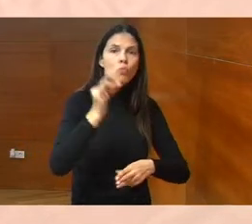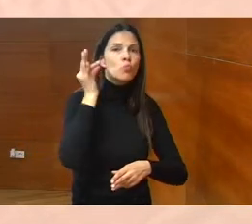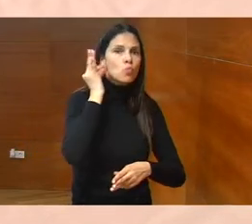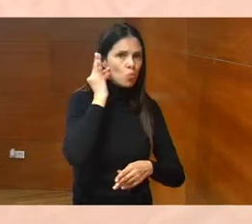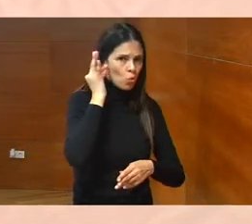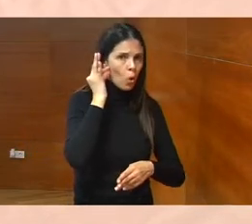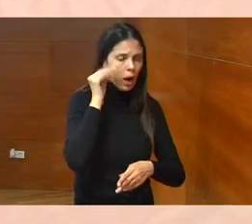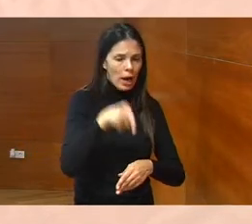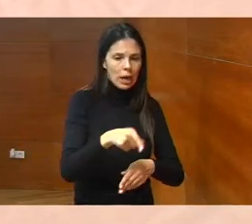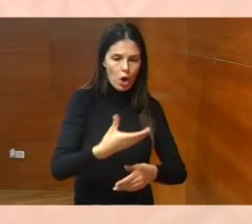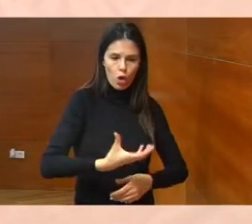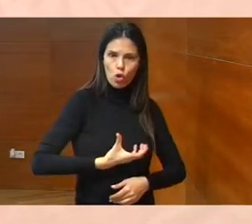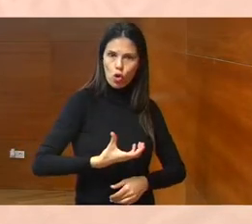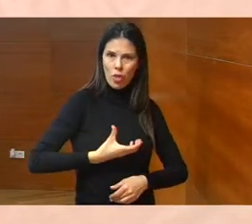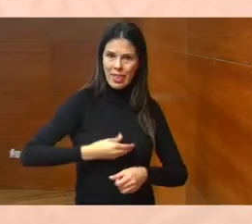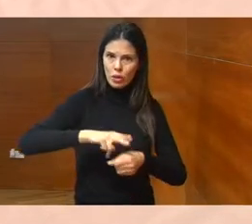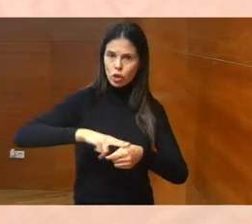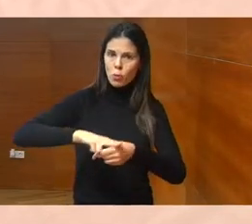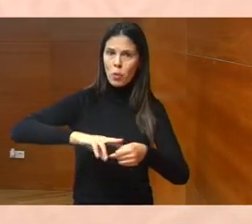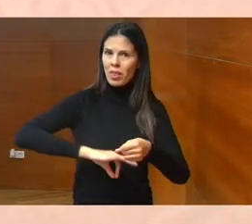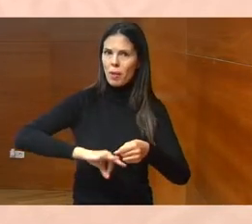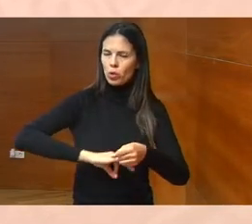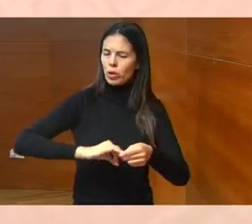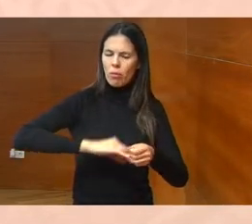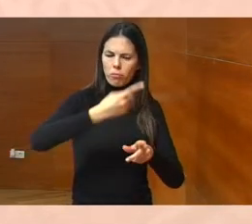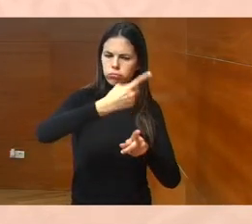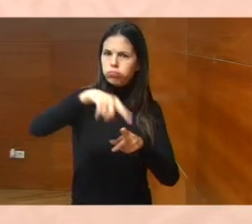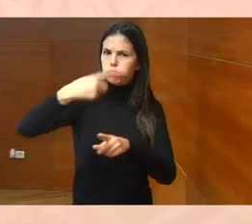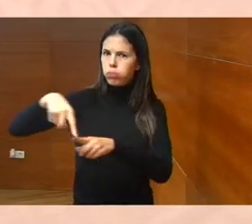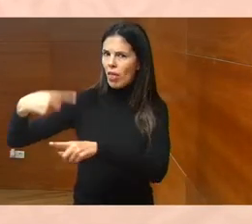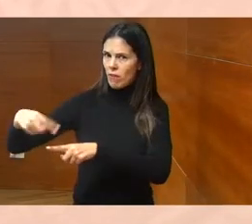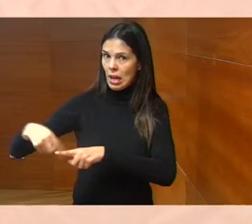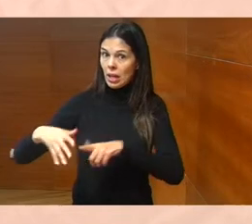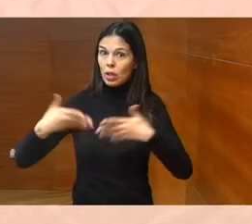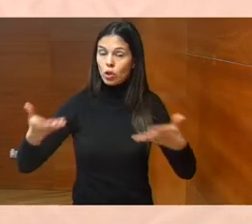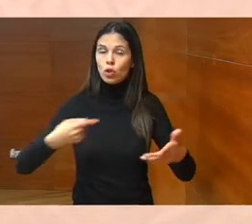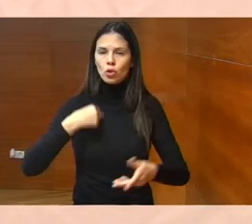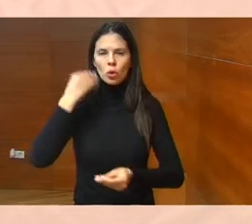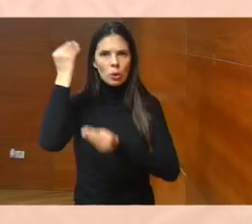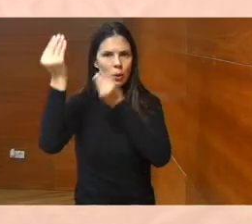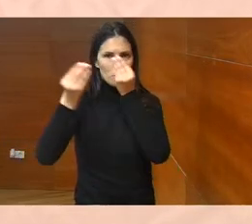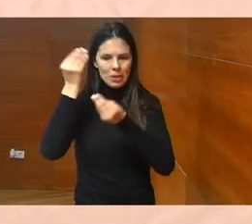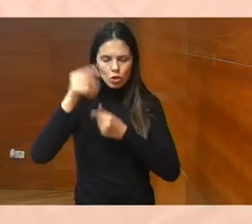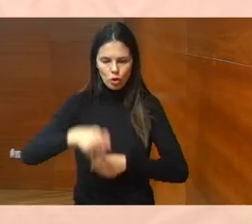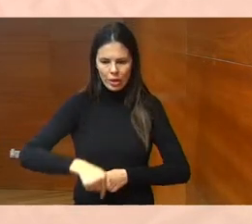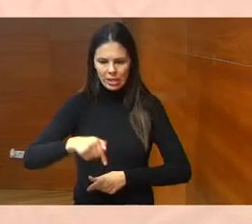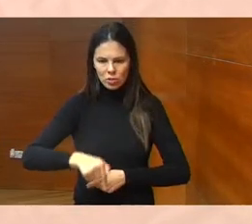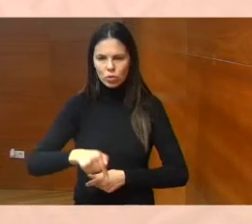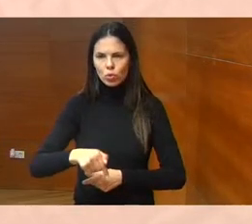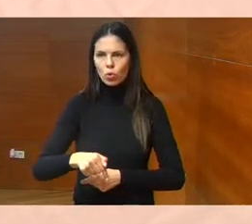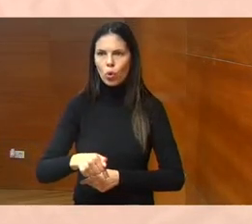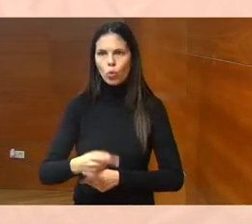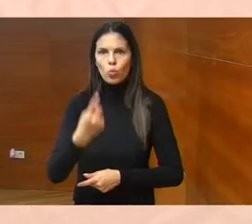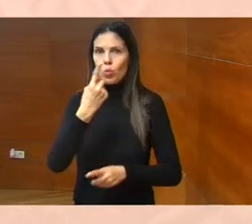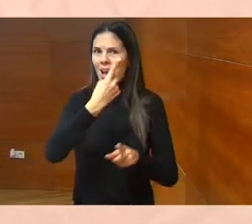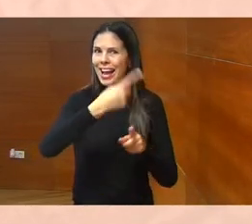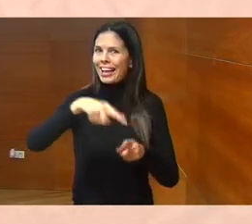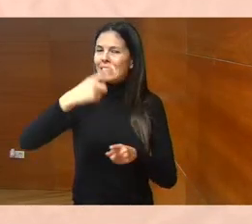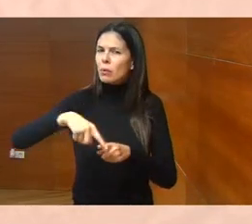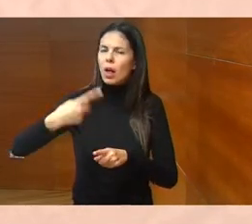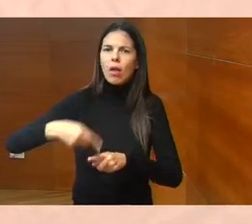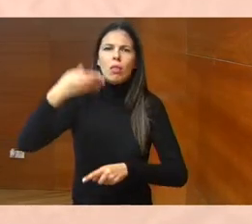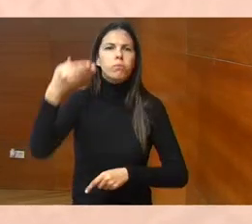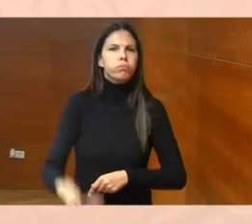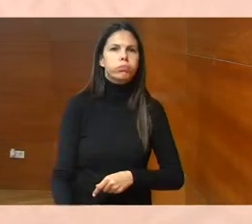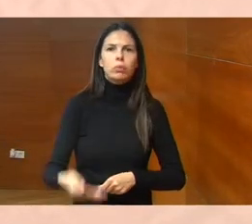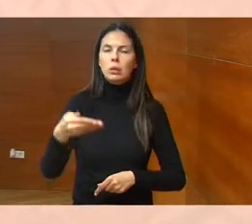distintos conceptos la provincia de pontevedra y por lo tanto yo creo que esto es una una actividad importante